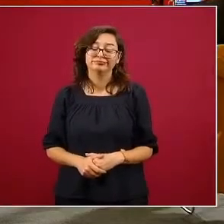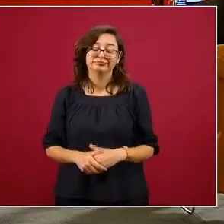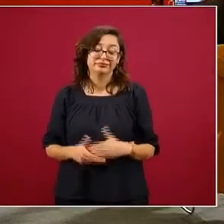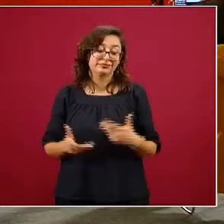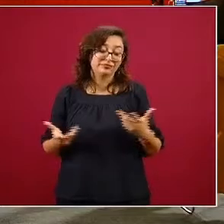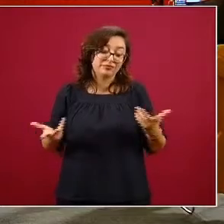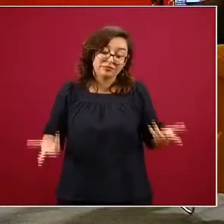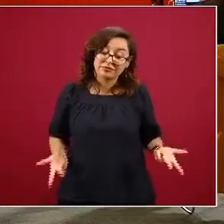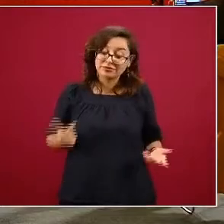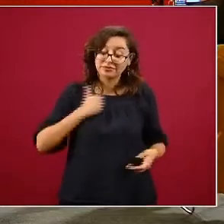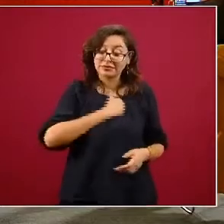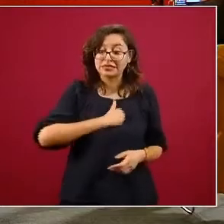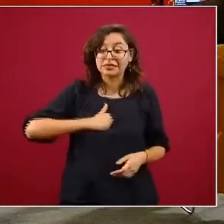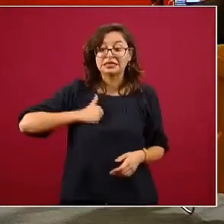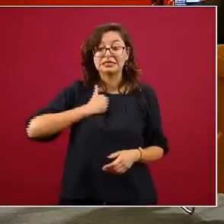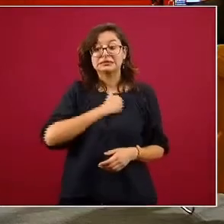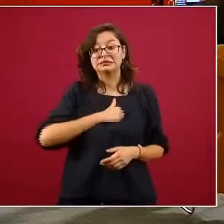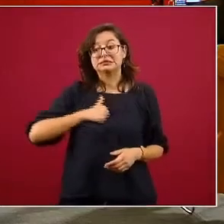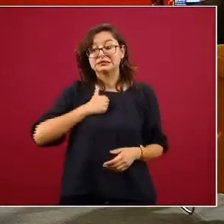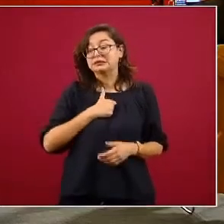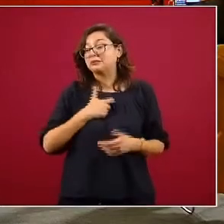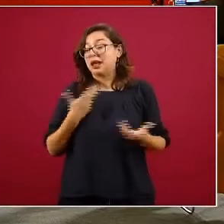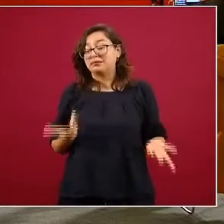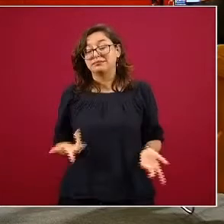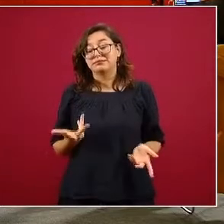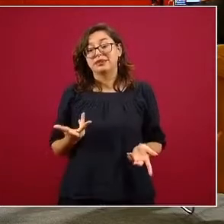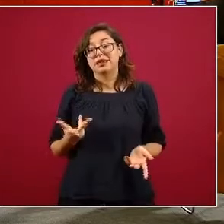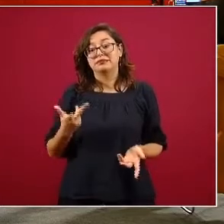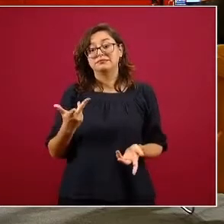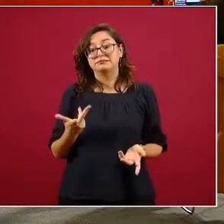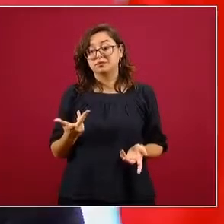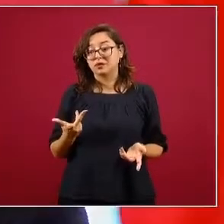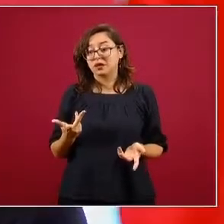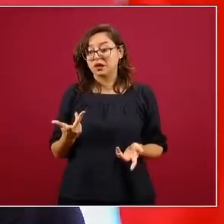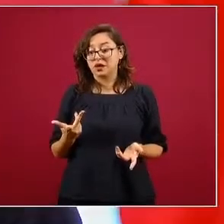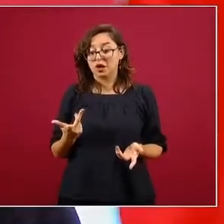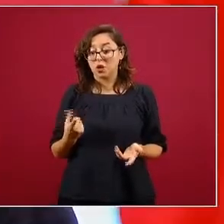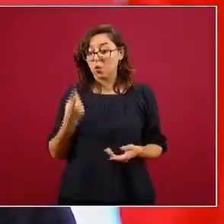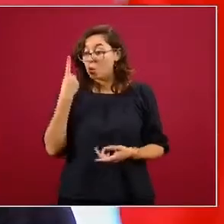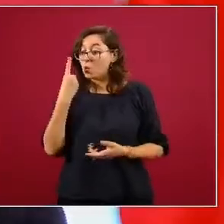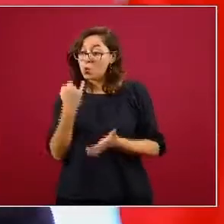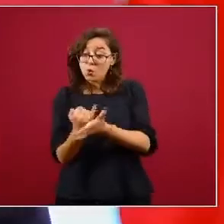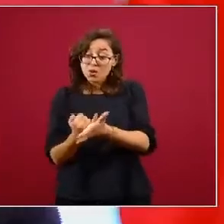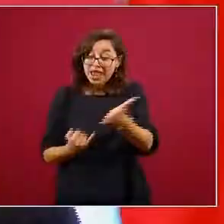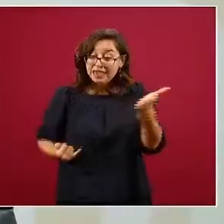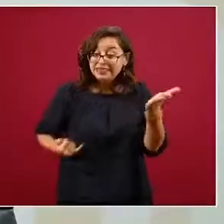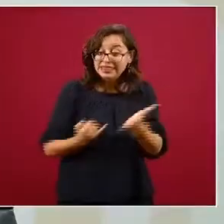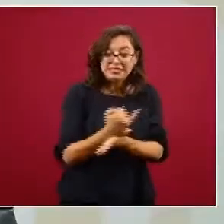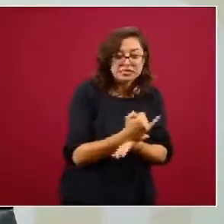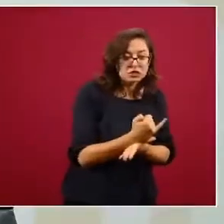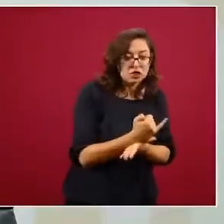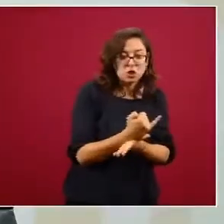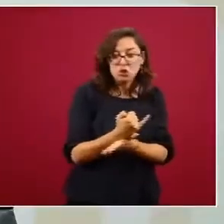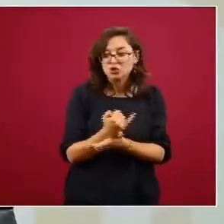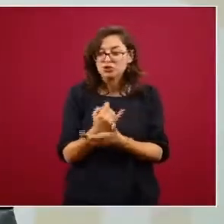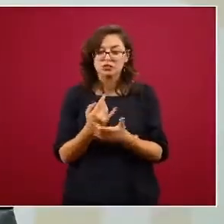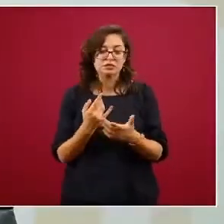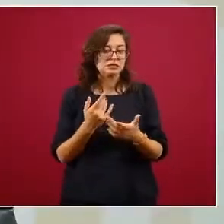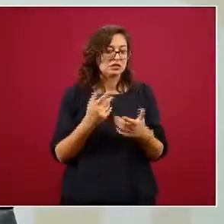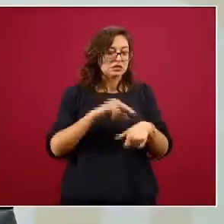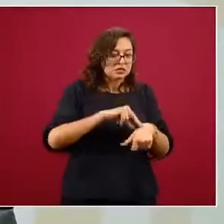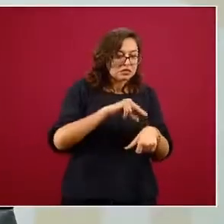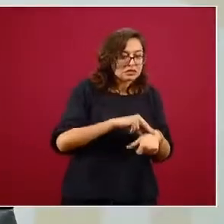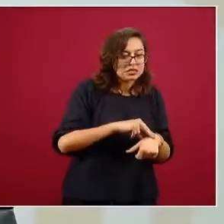Desafortunadamente, y tenemos que ser conscientes también de esta realidad, no hay una fórmula técnica,